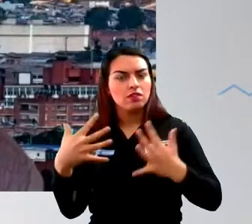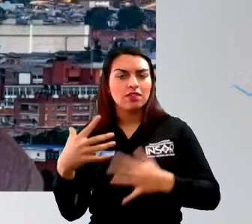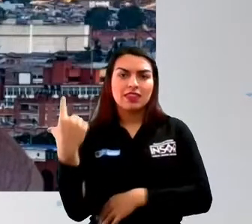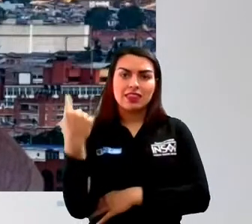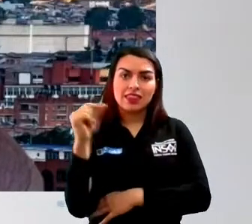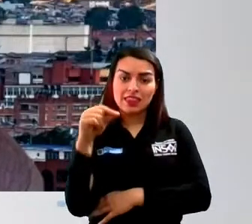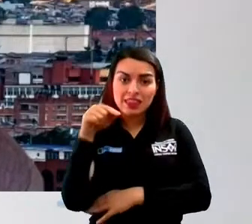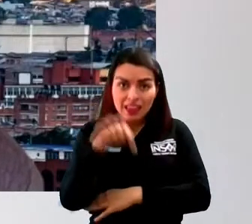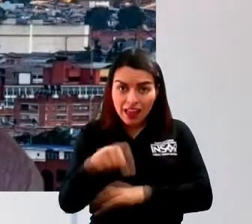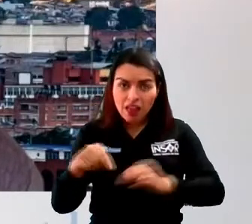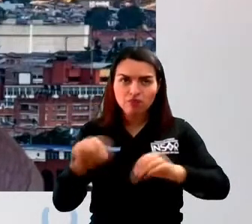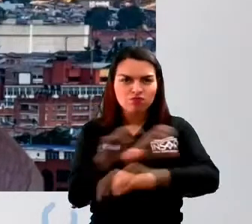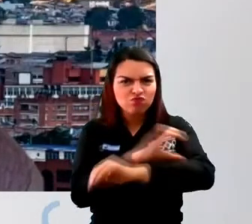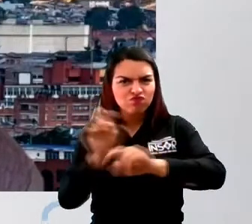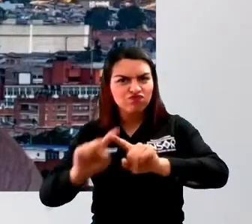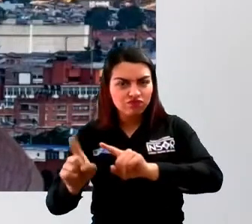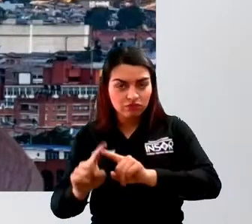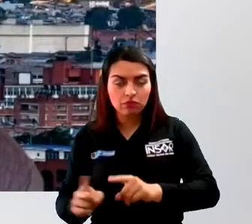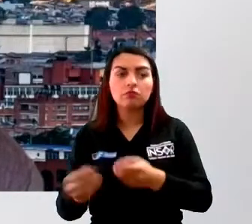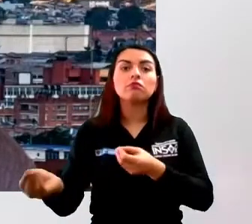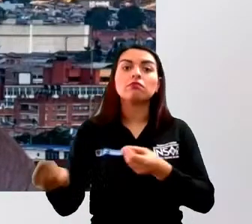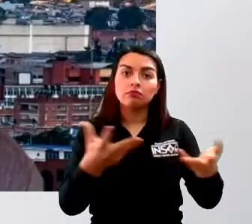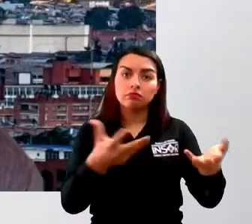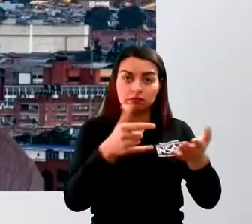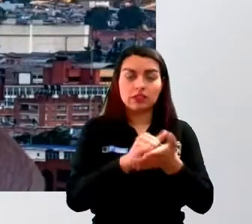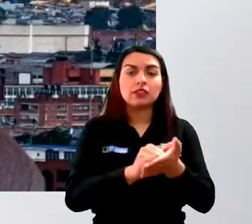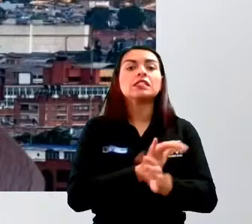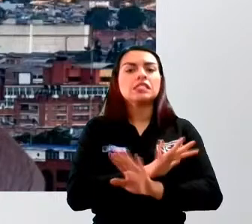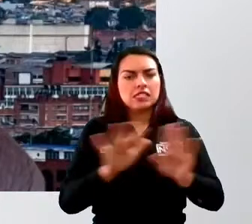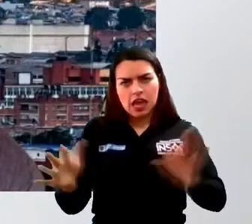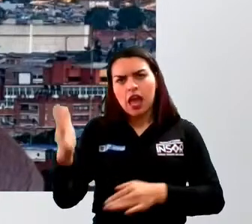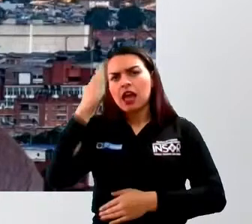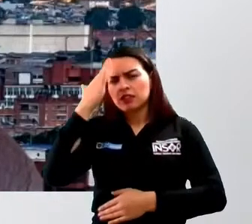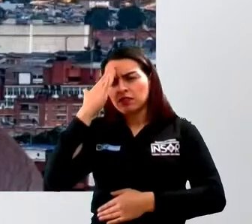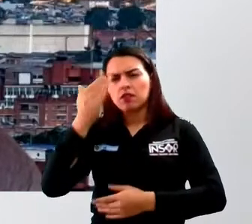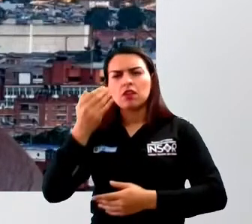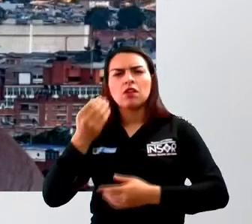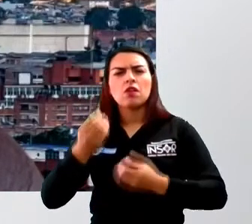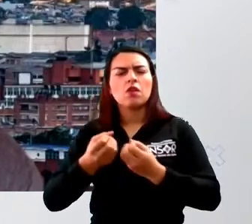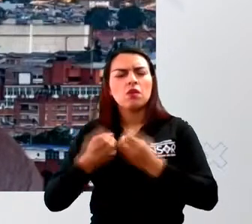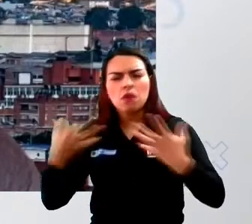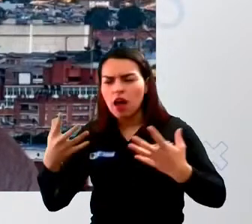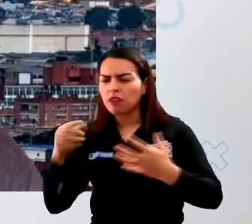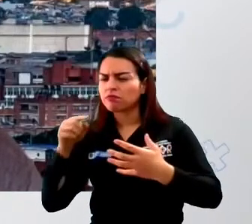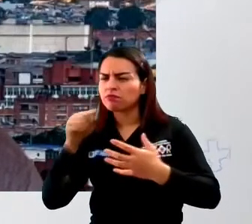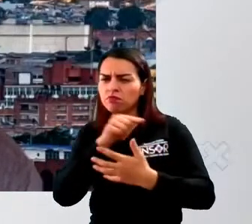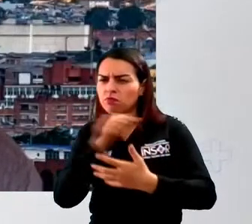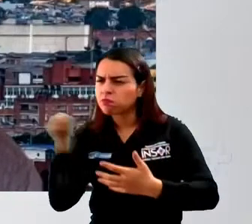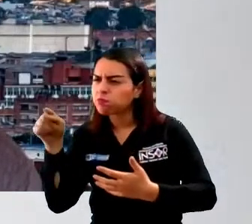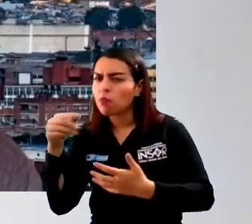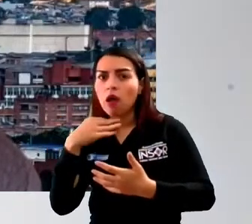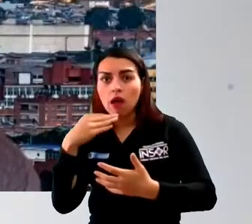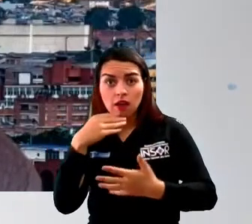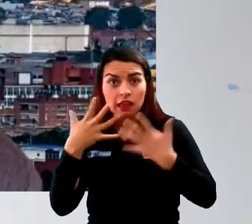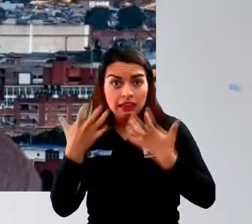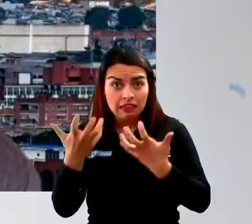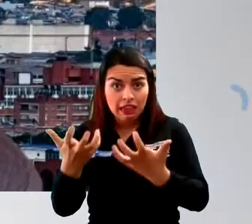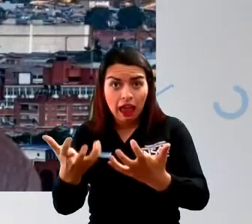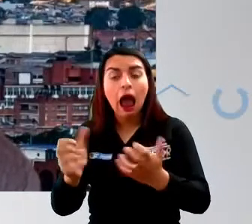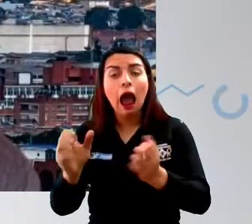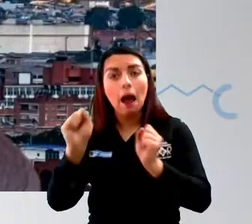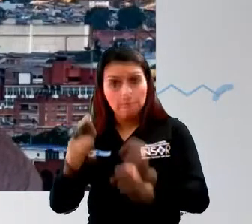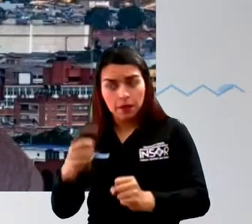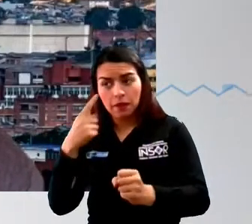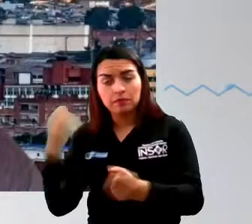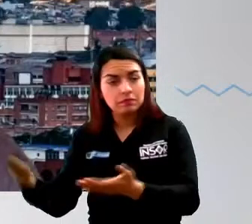Redúnete los pósters y esperaremos que quien quiera pueda mirar cada uno de los